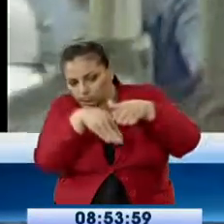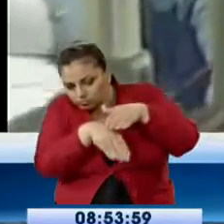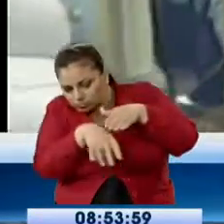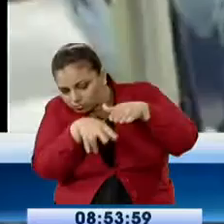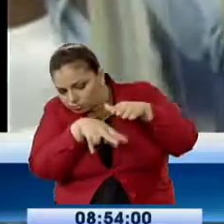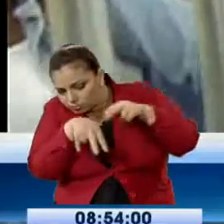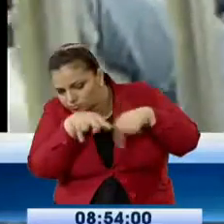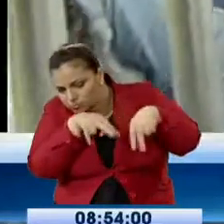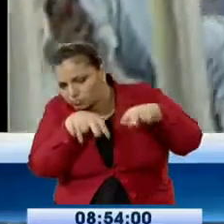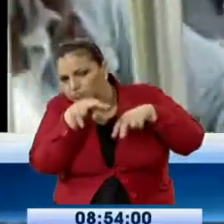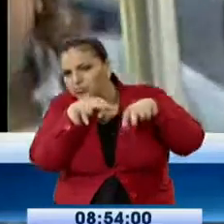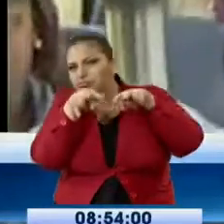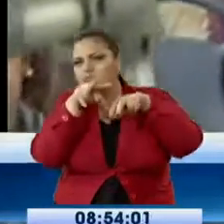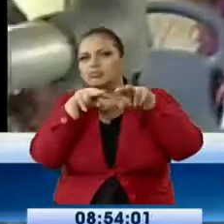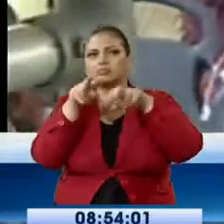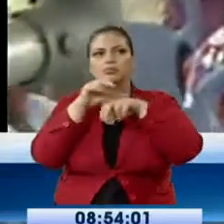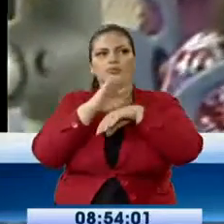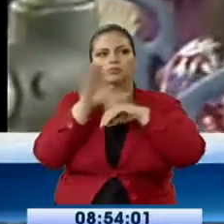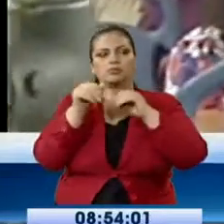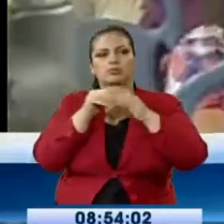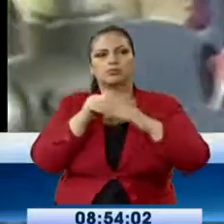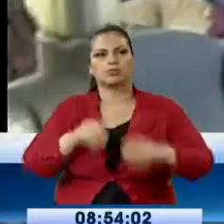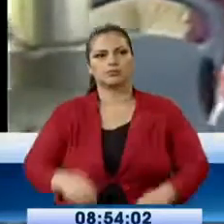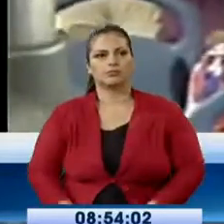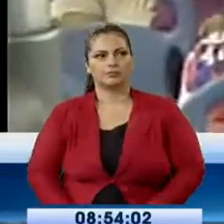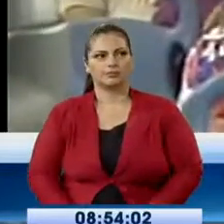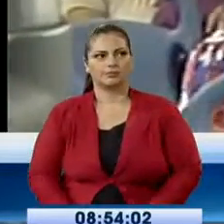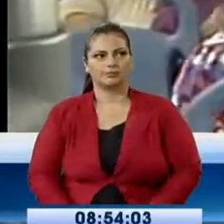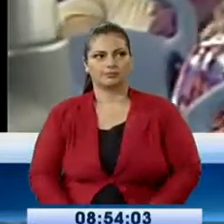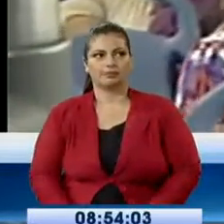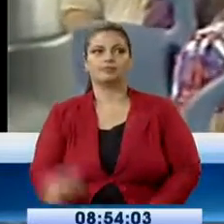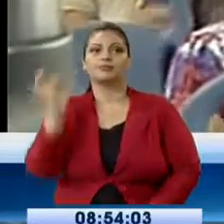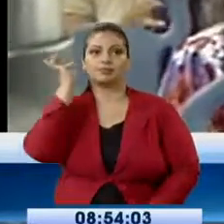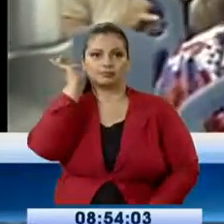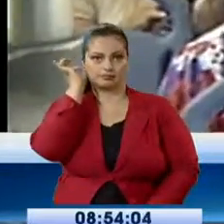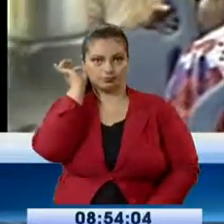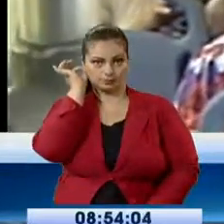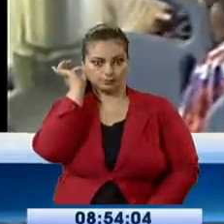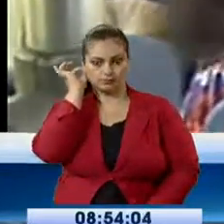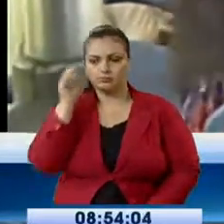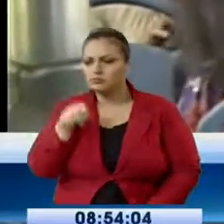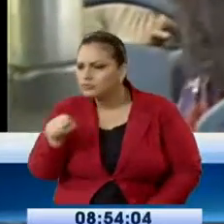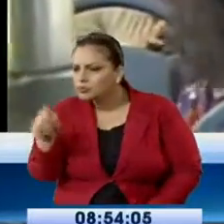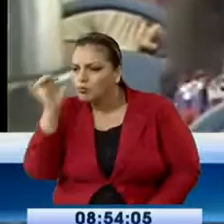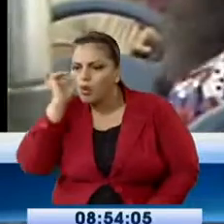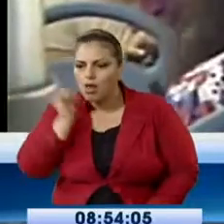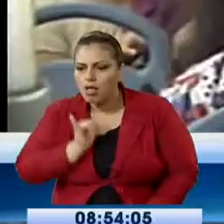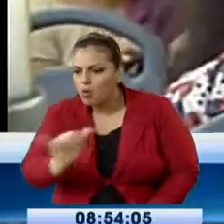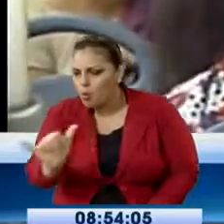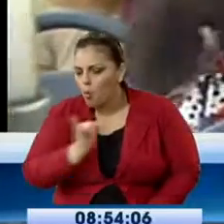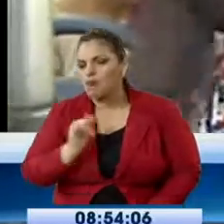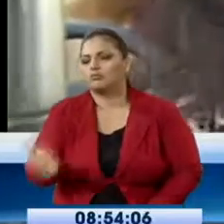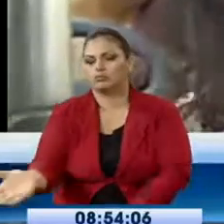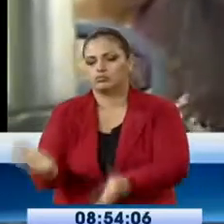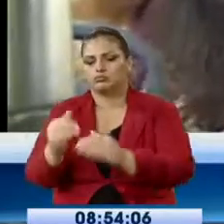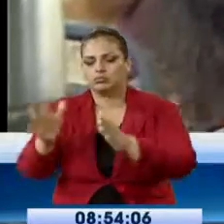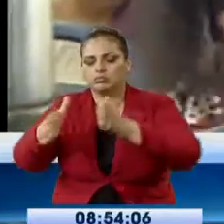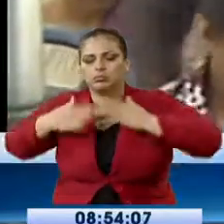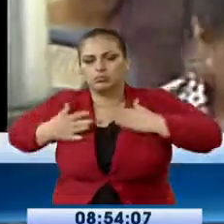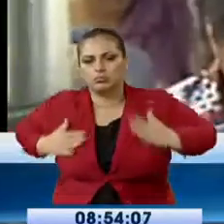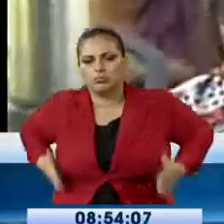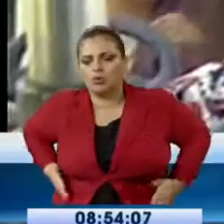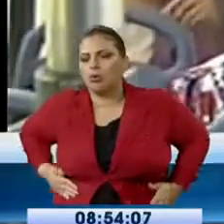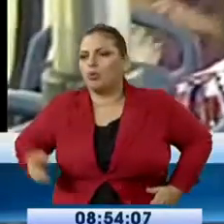lo que yo decía, por ejemplo, las señoritas policías están revisando a las damas, las carteras, las pertenencias, mientras que otros miembros de la policía